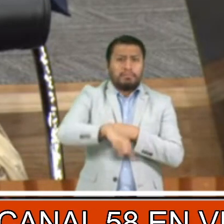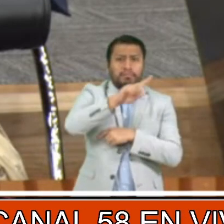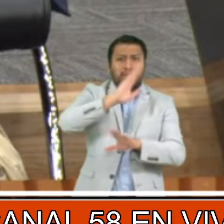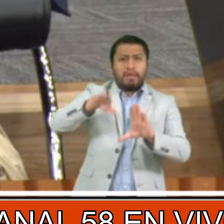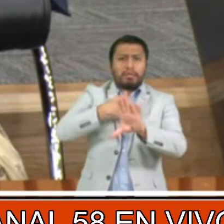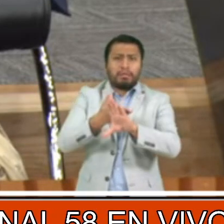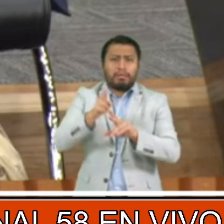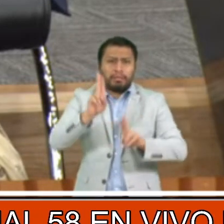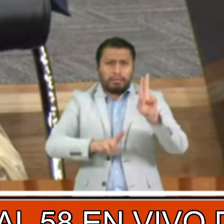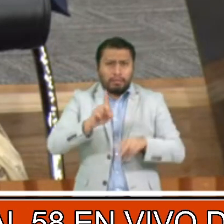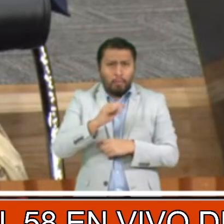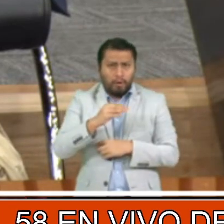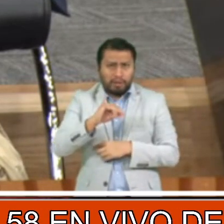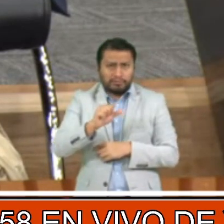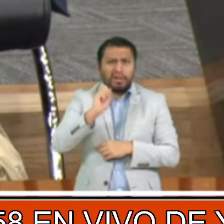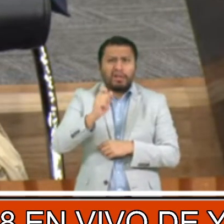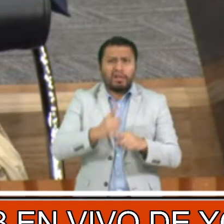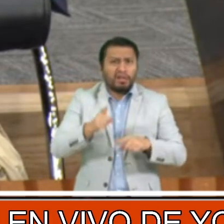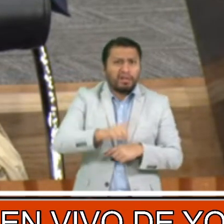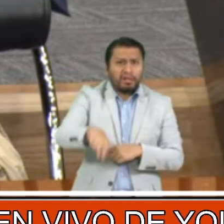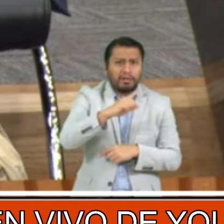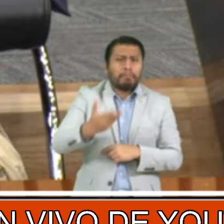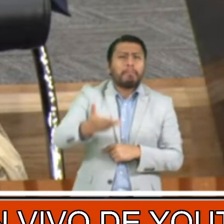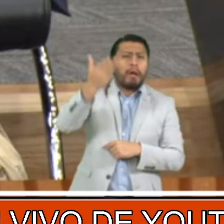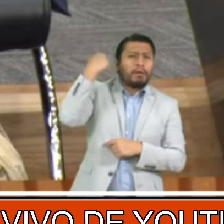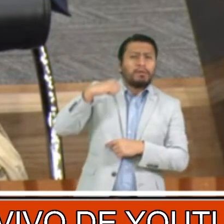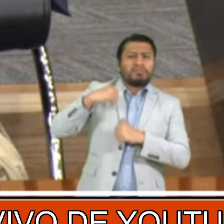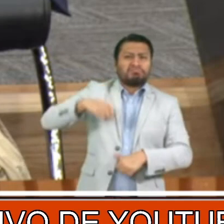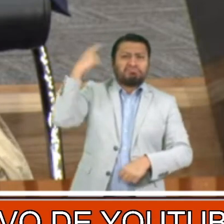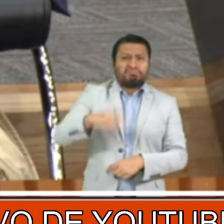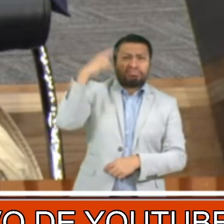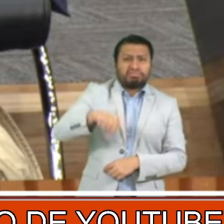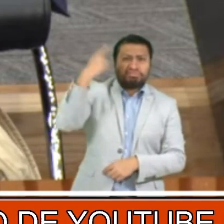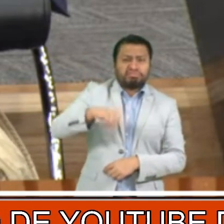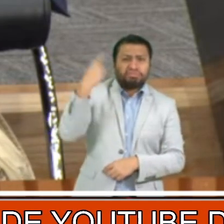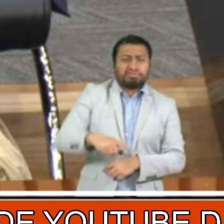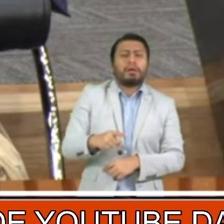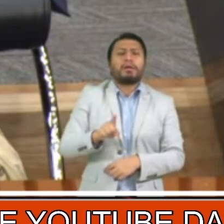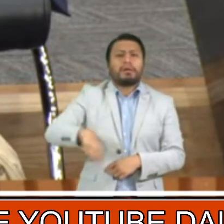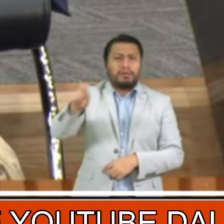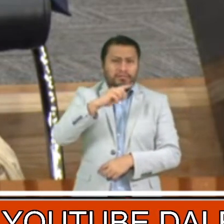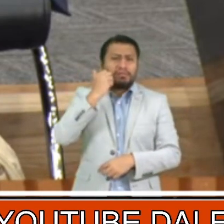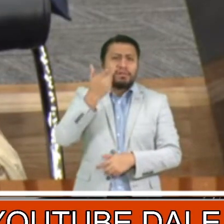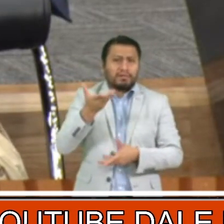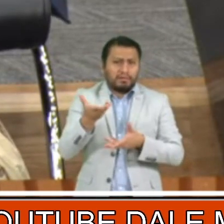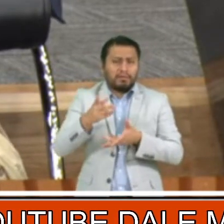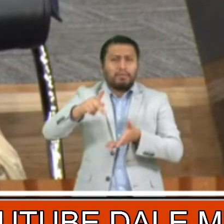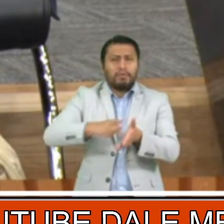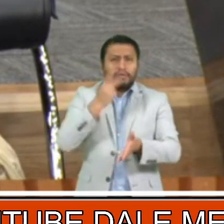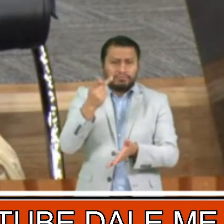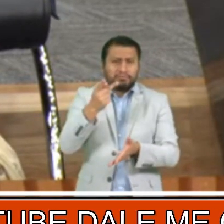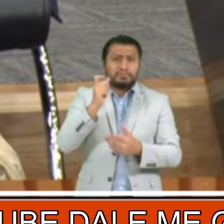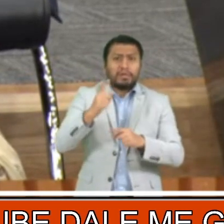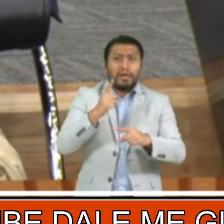vienen de quienes extrañan el pasado autoritario, amenazas de quienes desde el poder viven